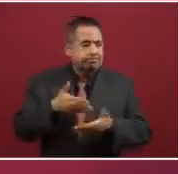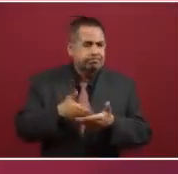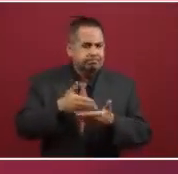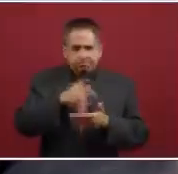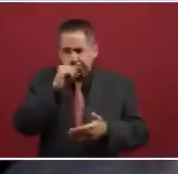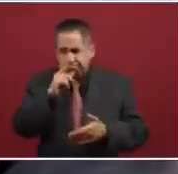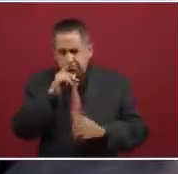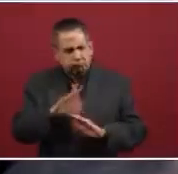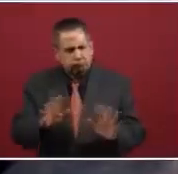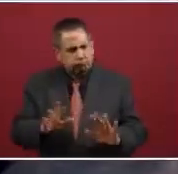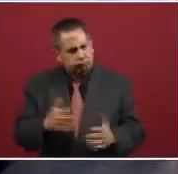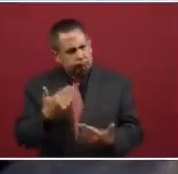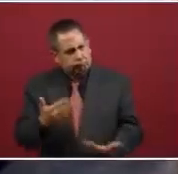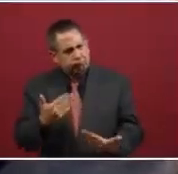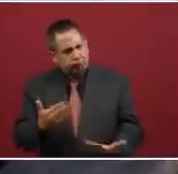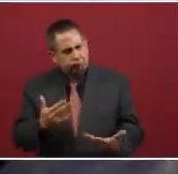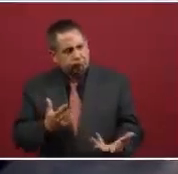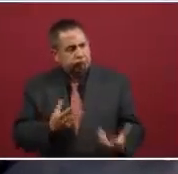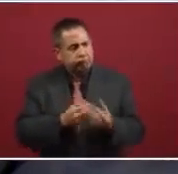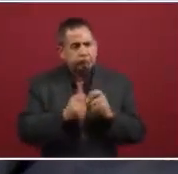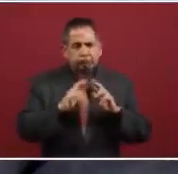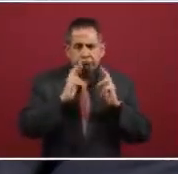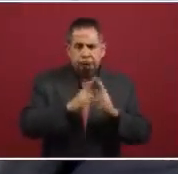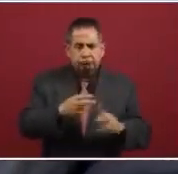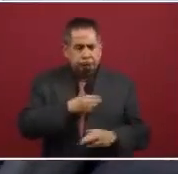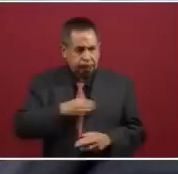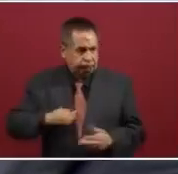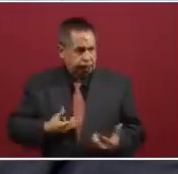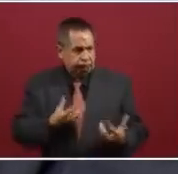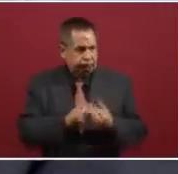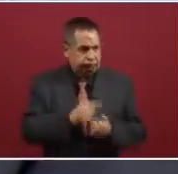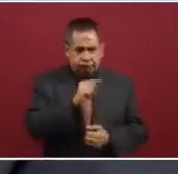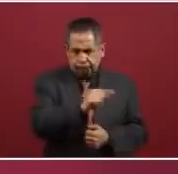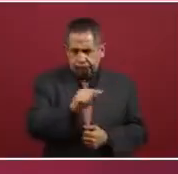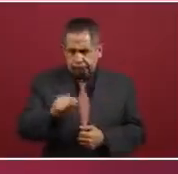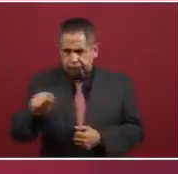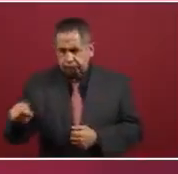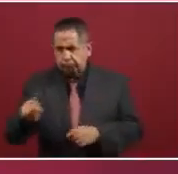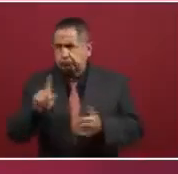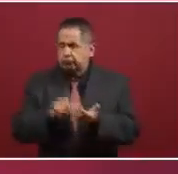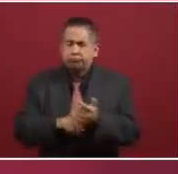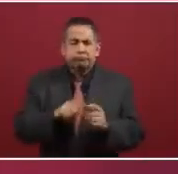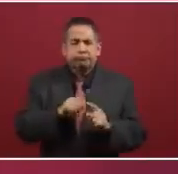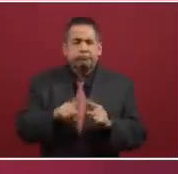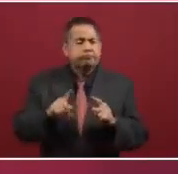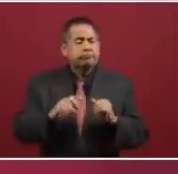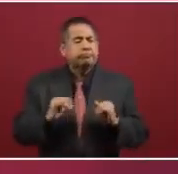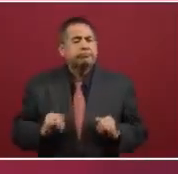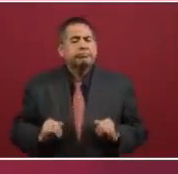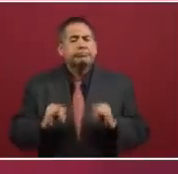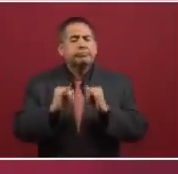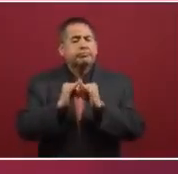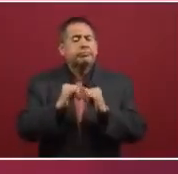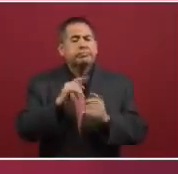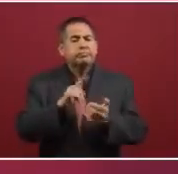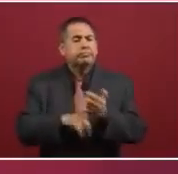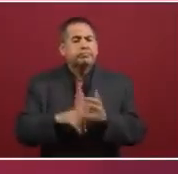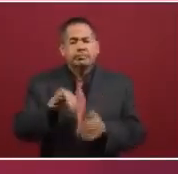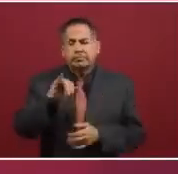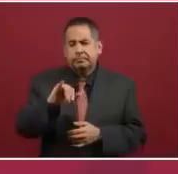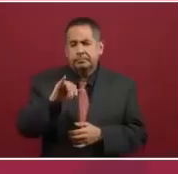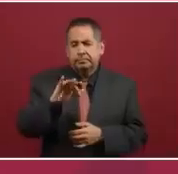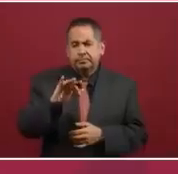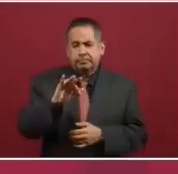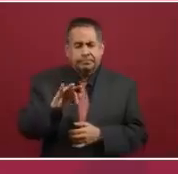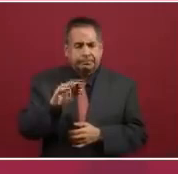obstáculo. Me reuní con los integrantes del Instituto de